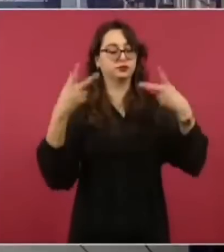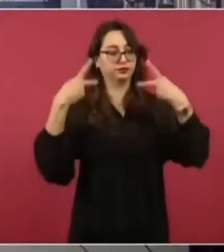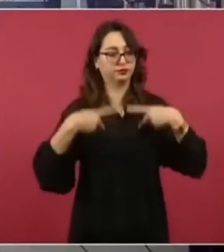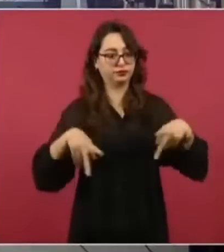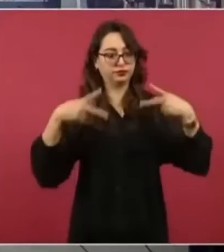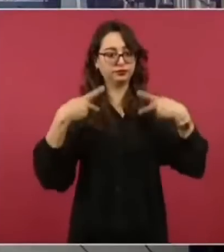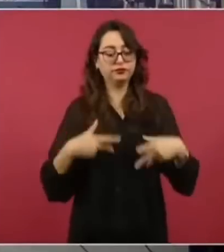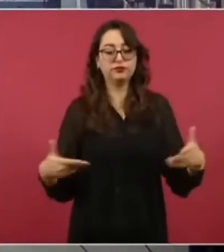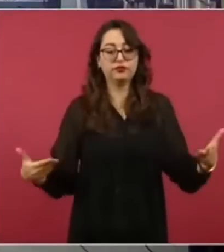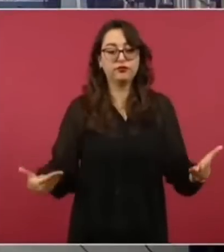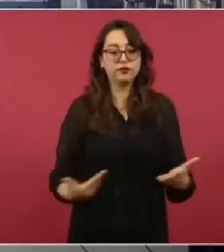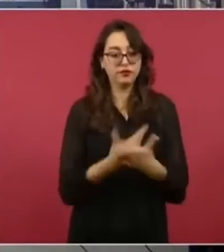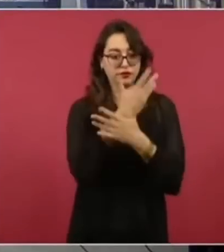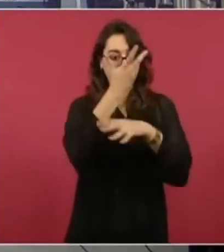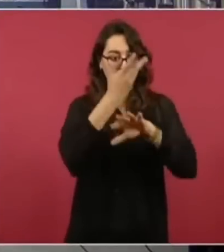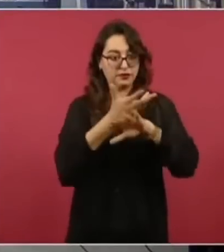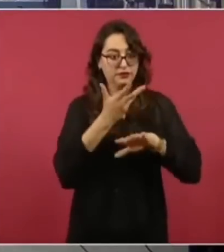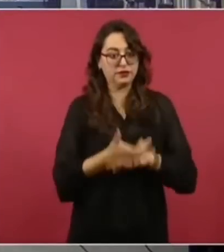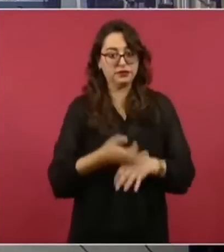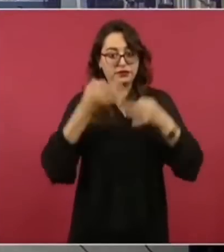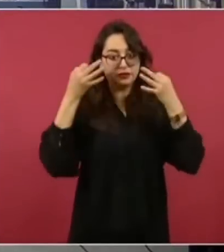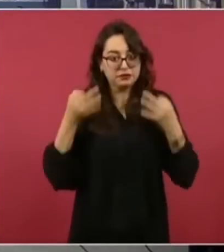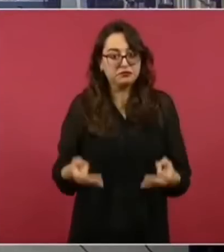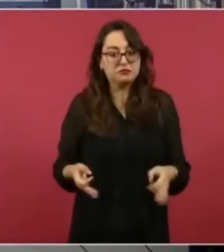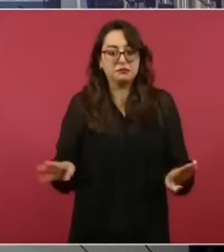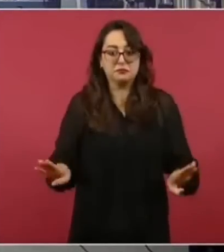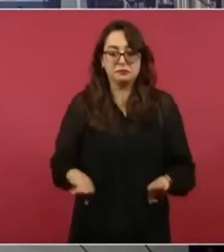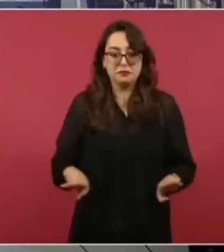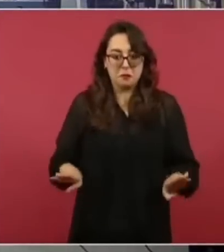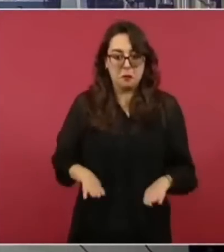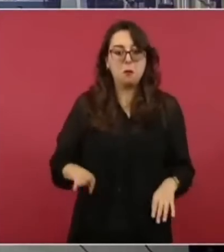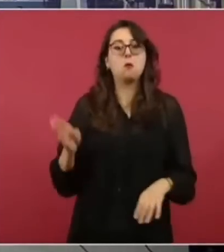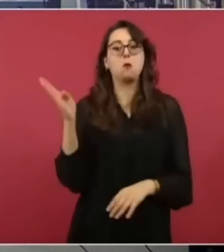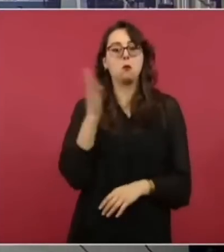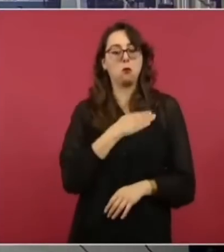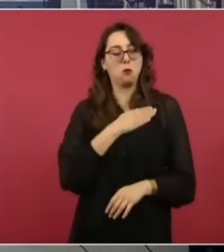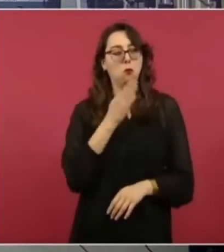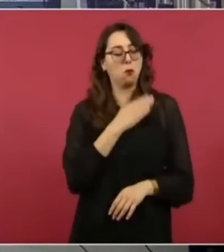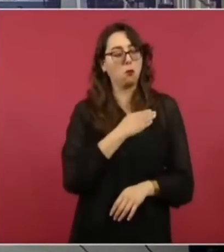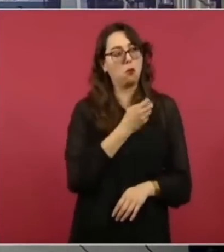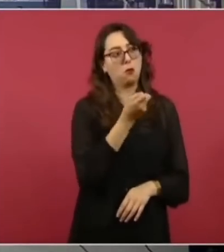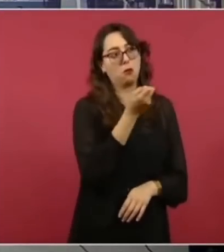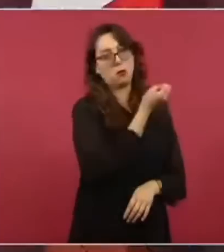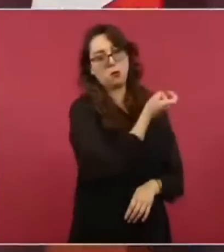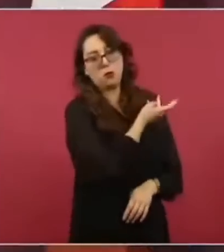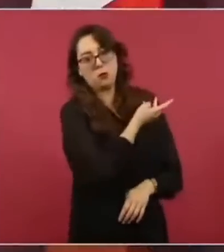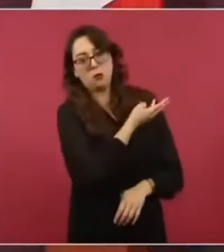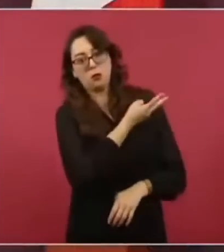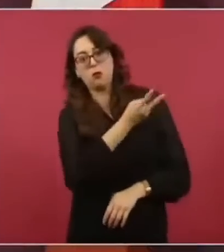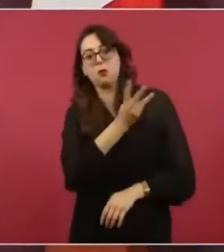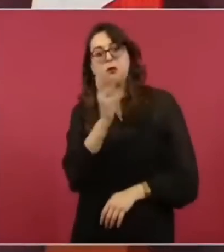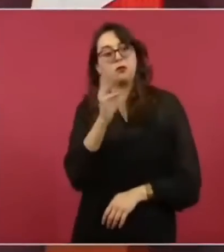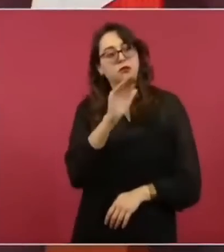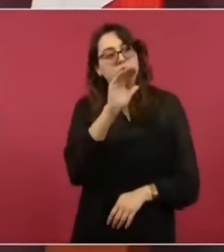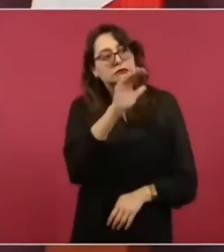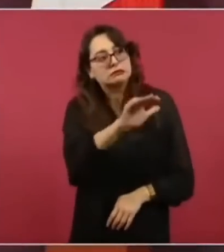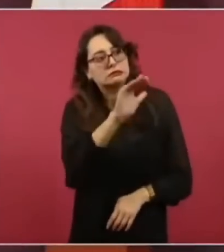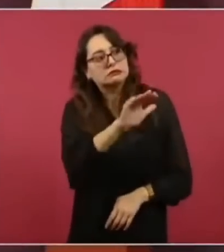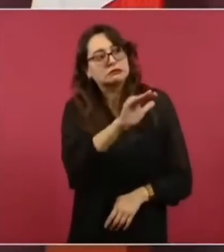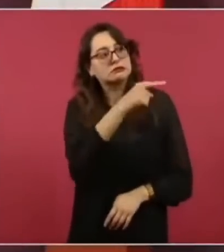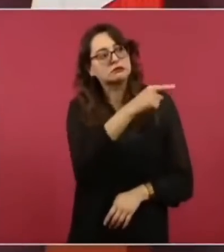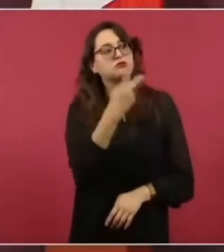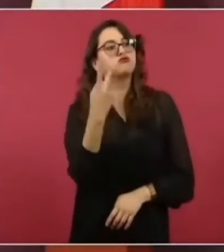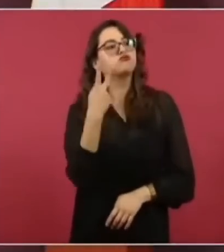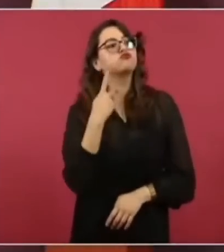voluntad, que son muchísimos, que están siendo víctimas de la